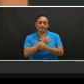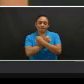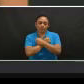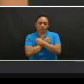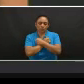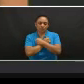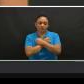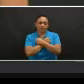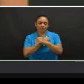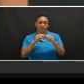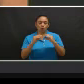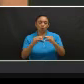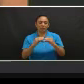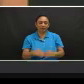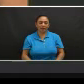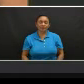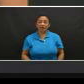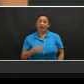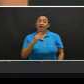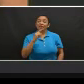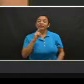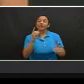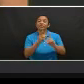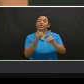con todo su